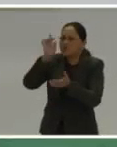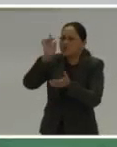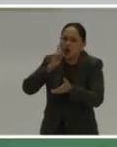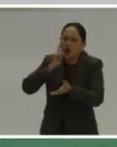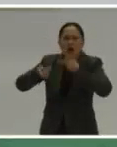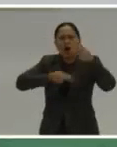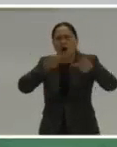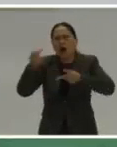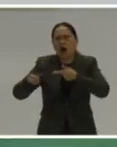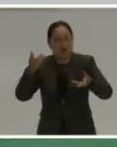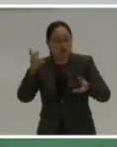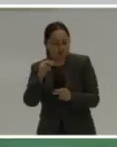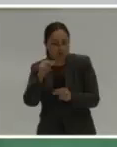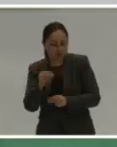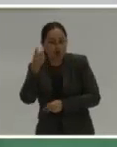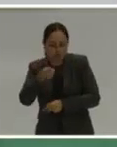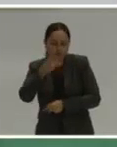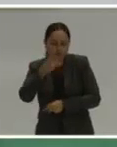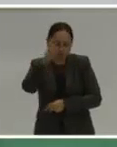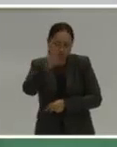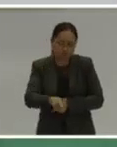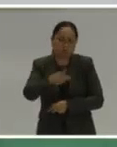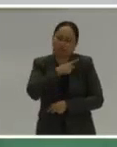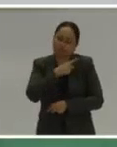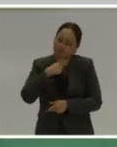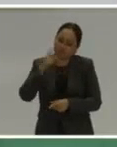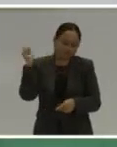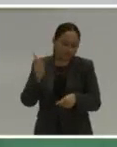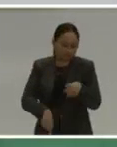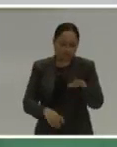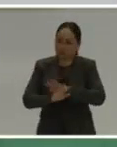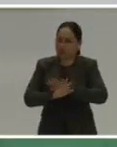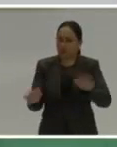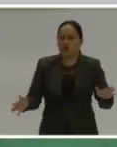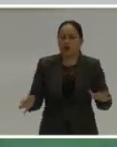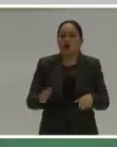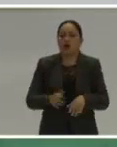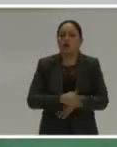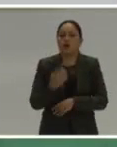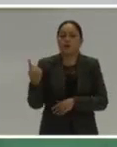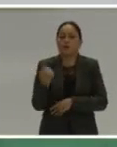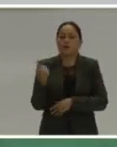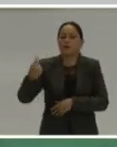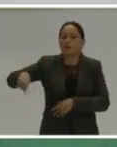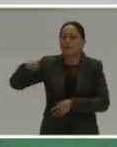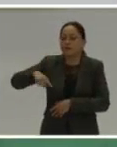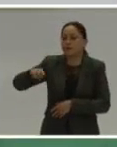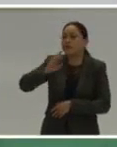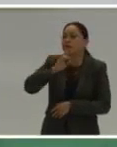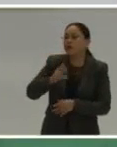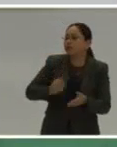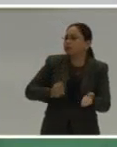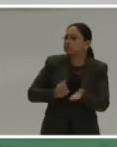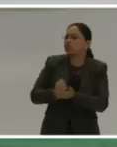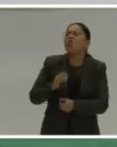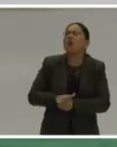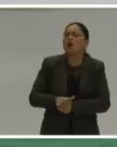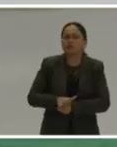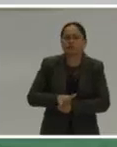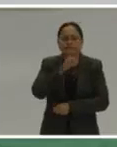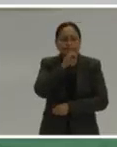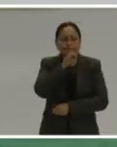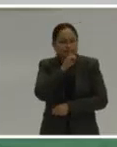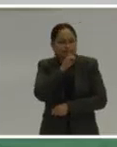que romper y eso es cierto, ¿verdad? Entonces uno, por no hacerse problemas con la pareja, decide no hablar y pasan estas